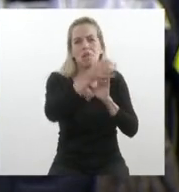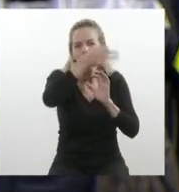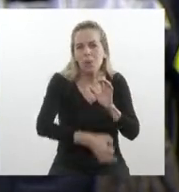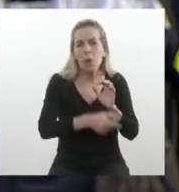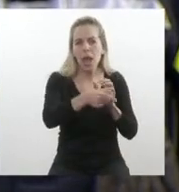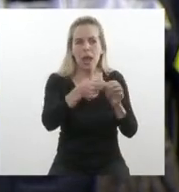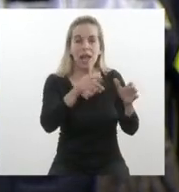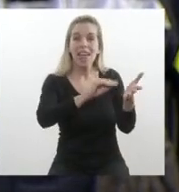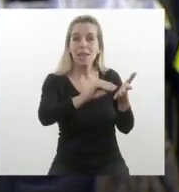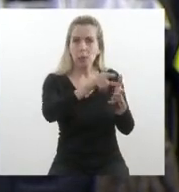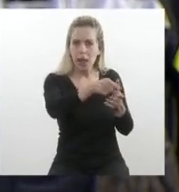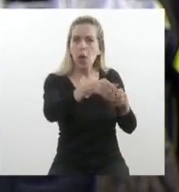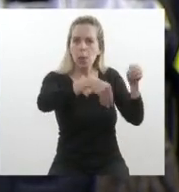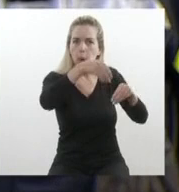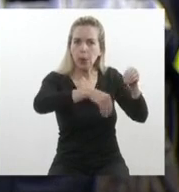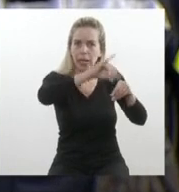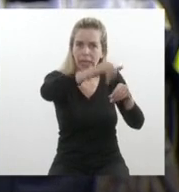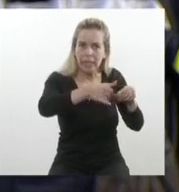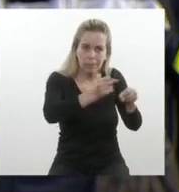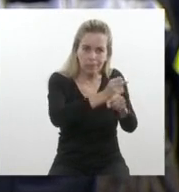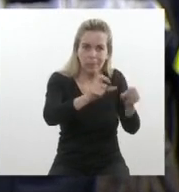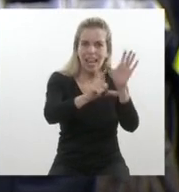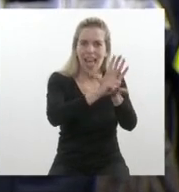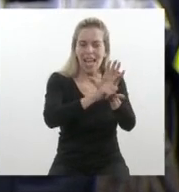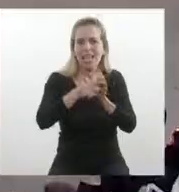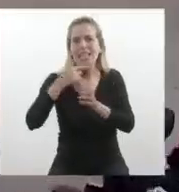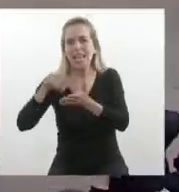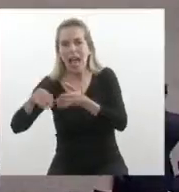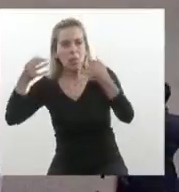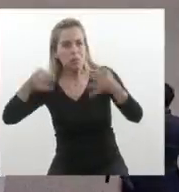que los diputados lo hayan acompañado y hayan convertido en ley este proyecto.